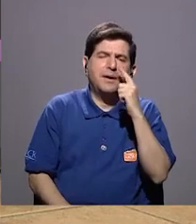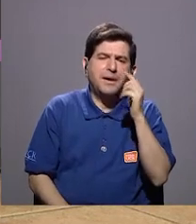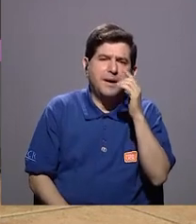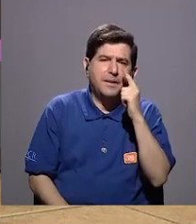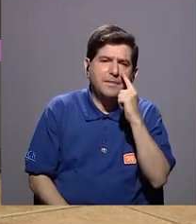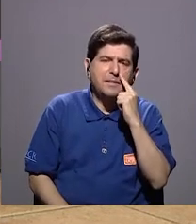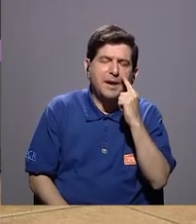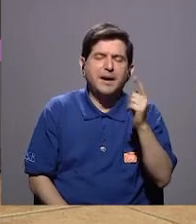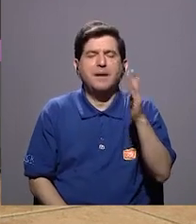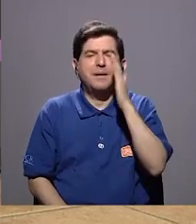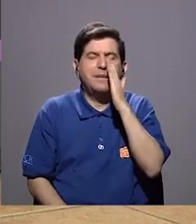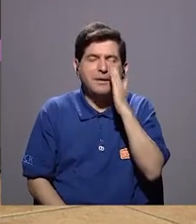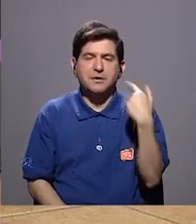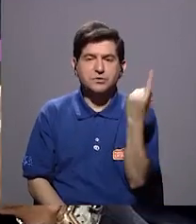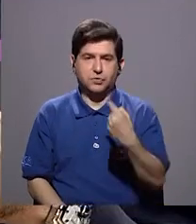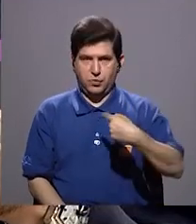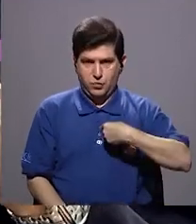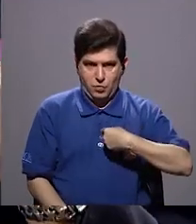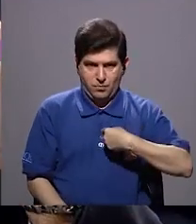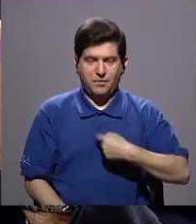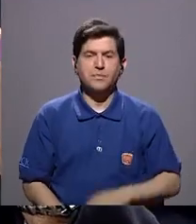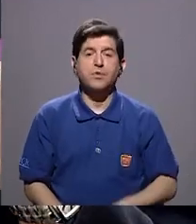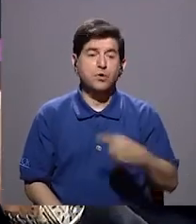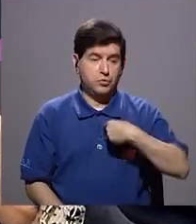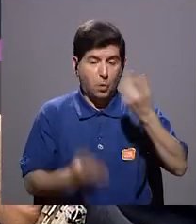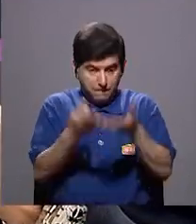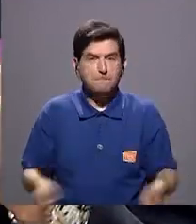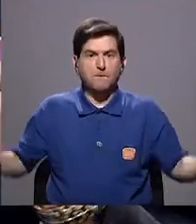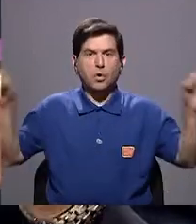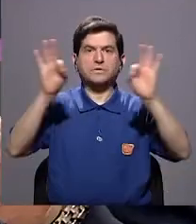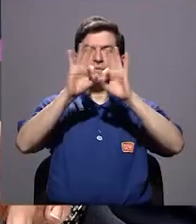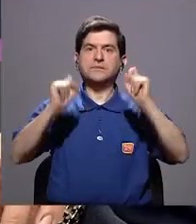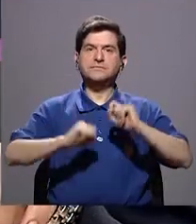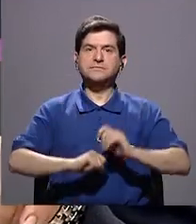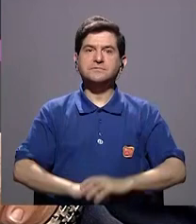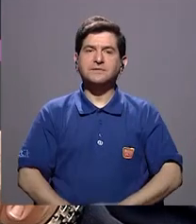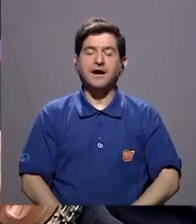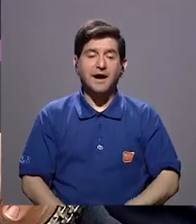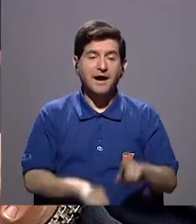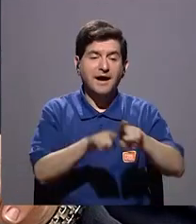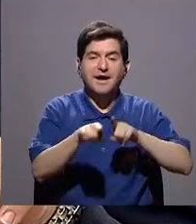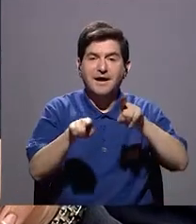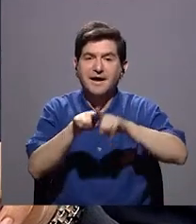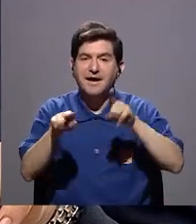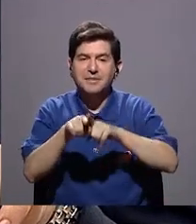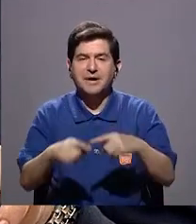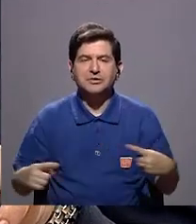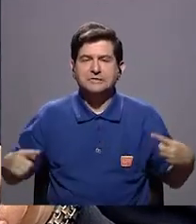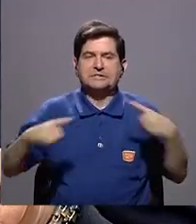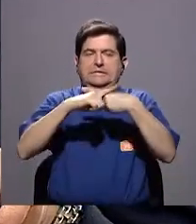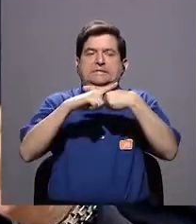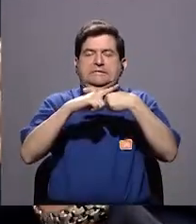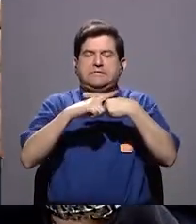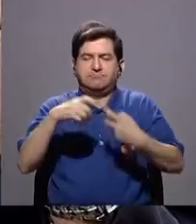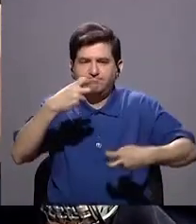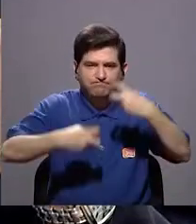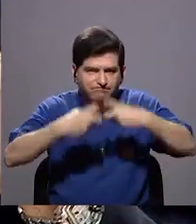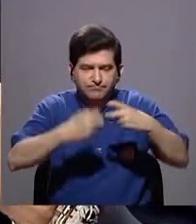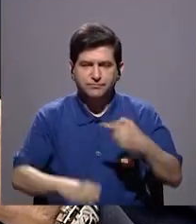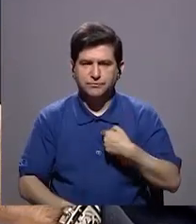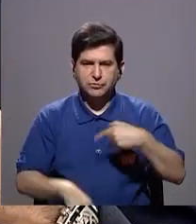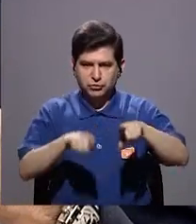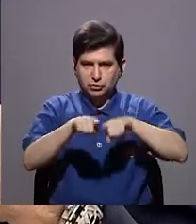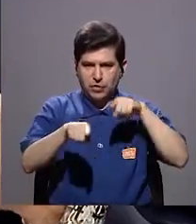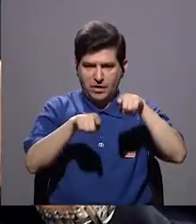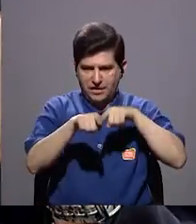papá, solo para mí. Ajá. Solo yo soy importante. Por eso es que vamos a ver que los hermanos chocan tanto. Porque